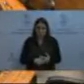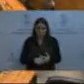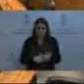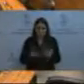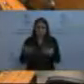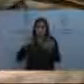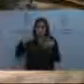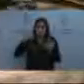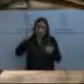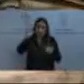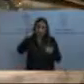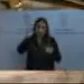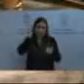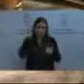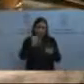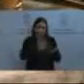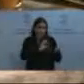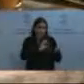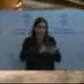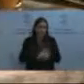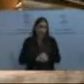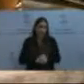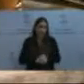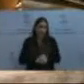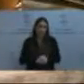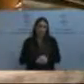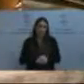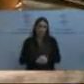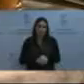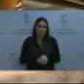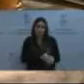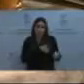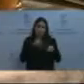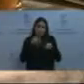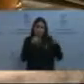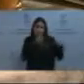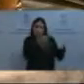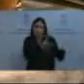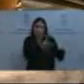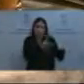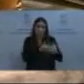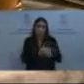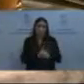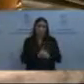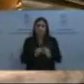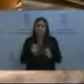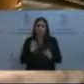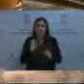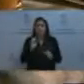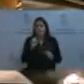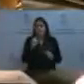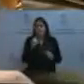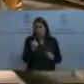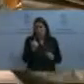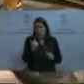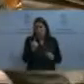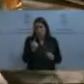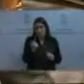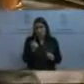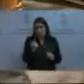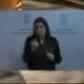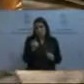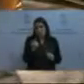Gracias, presidenta. Señoría, le comento que, en primer término y como